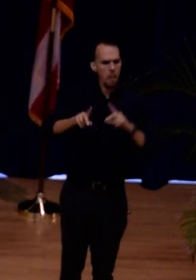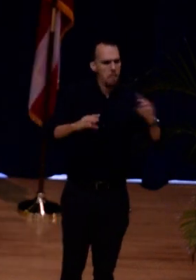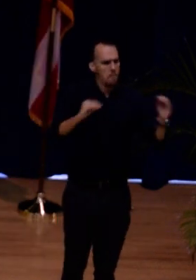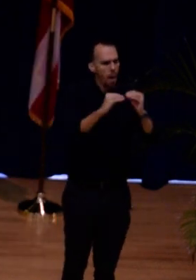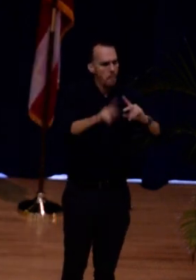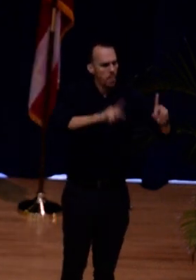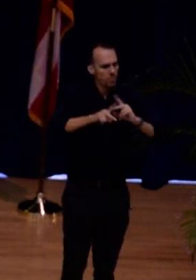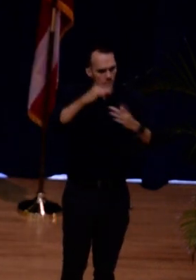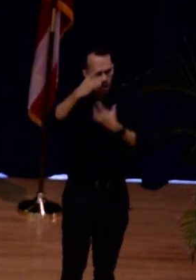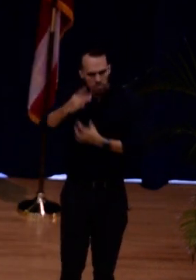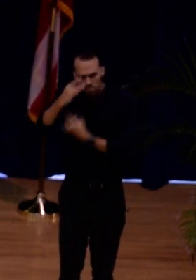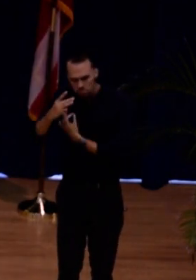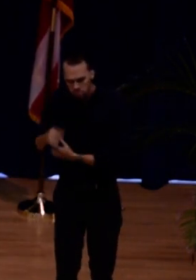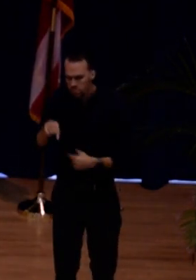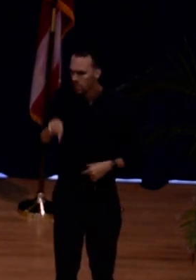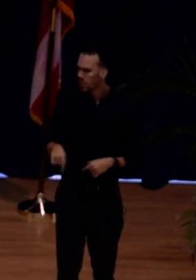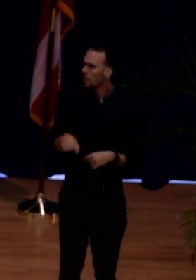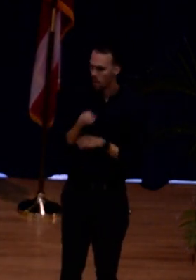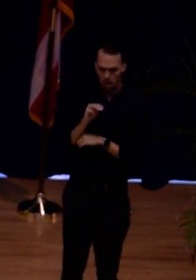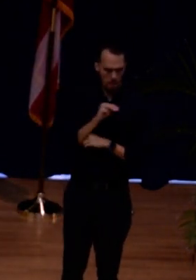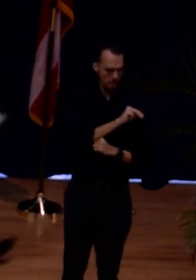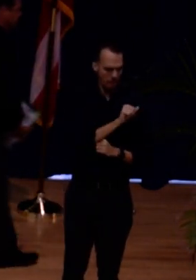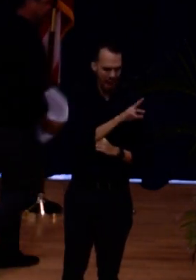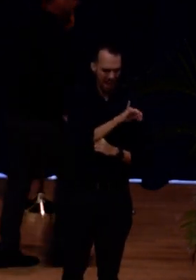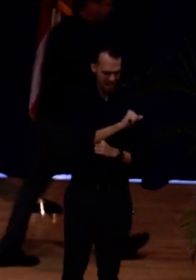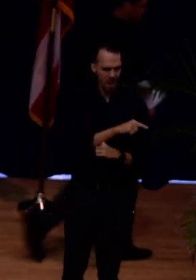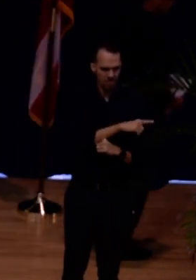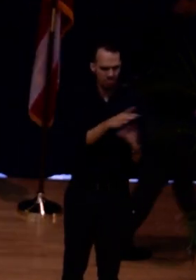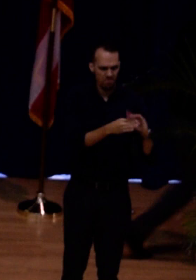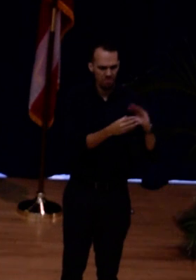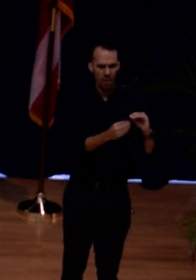siempre recuerdo de lo que estaba hablando María de Huracán María,